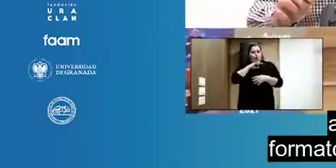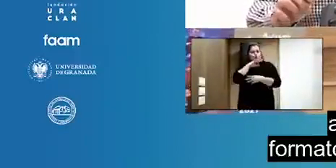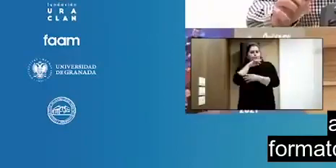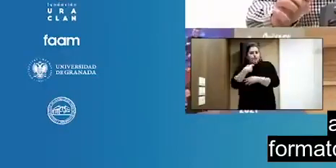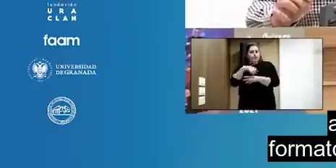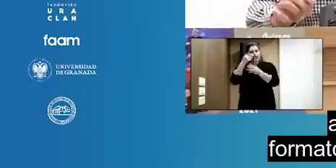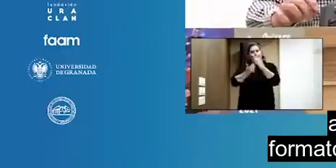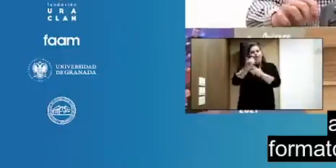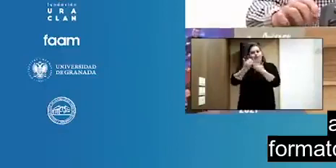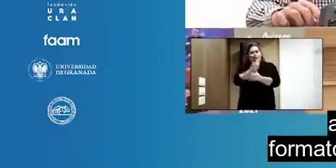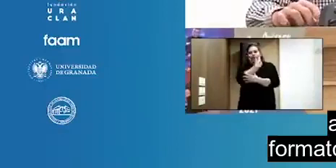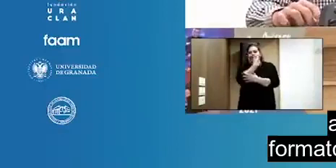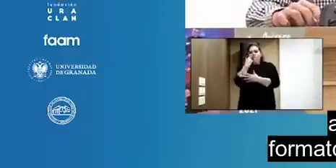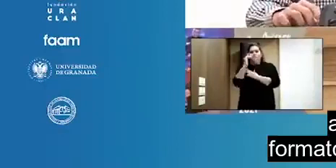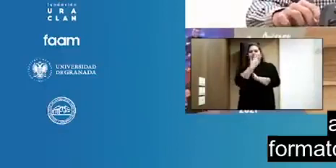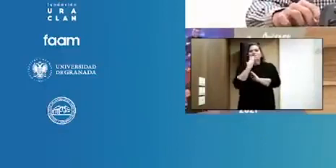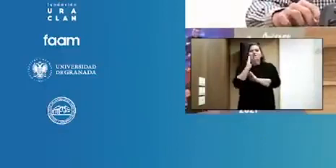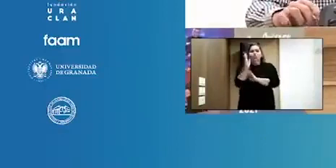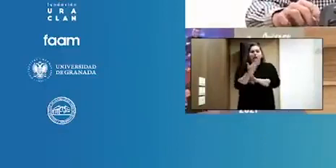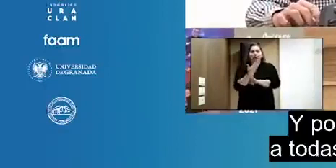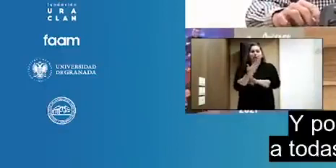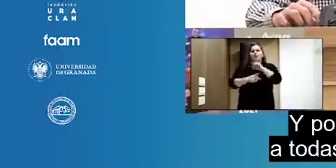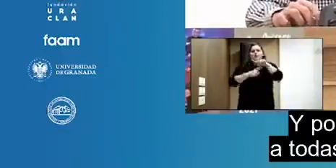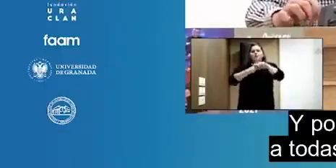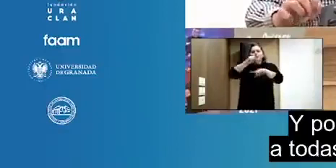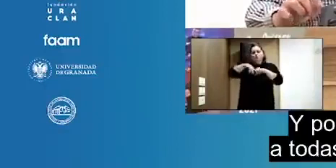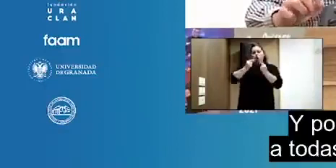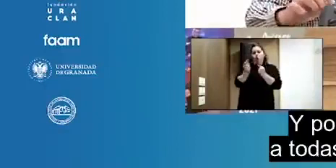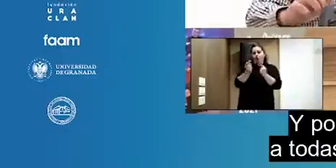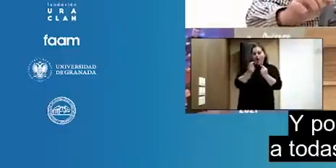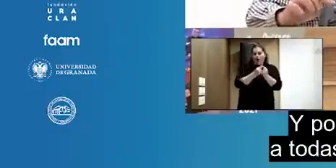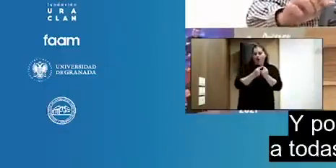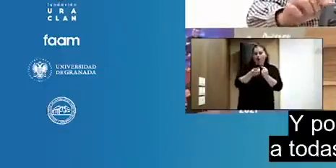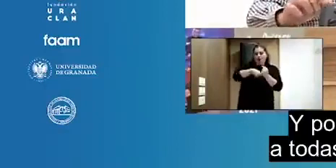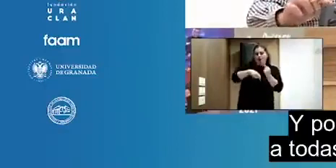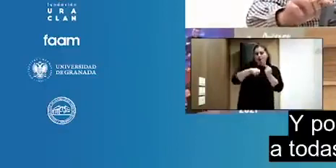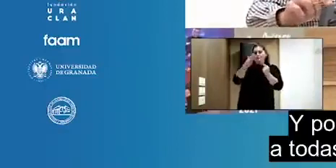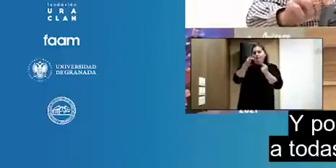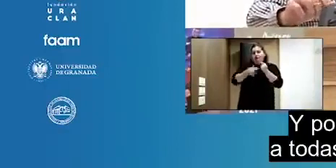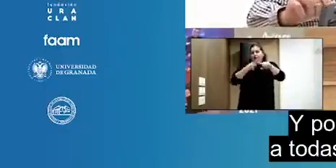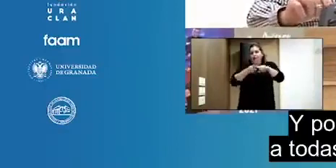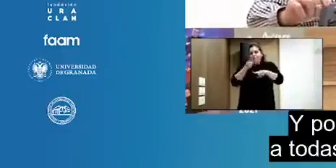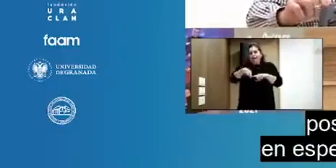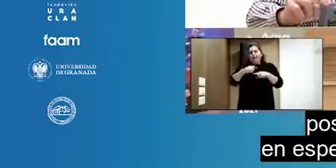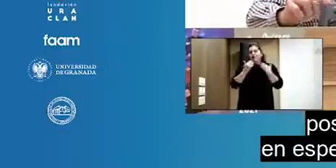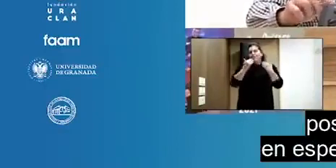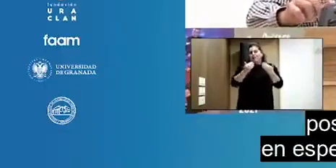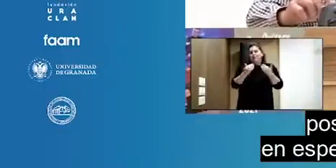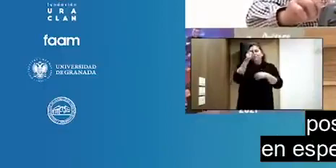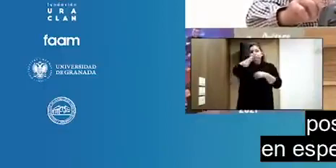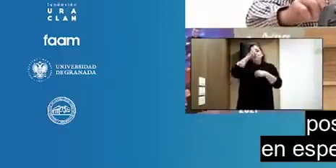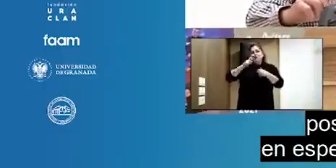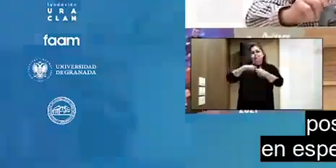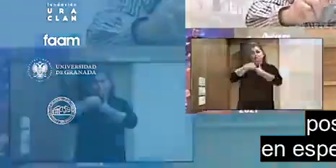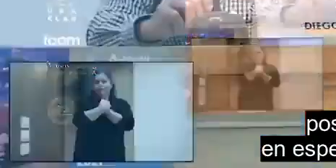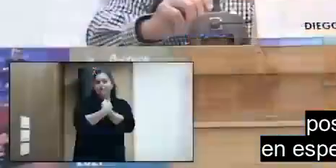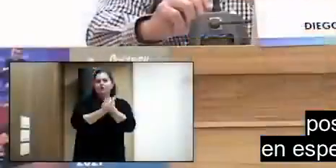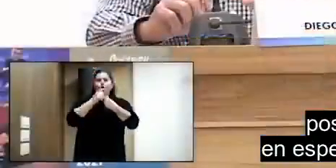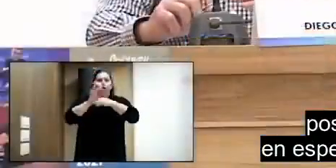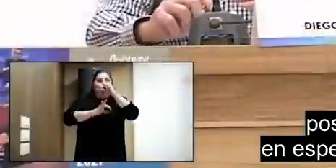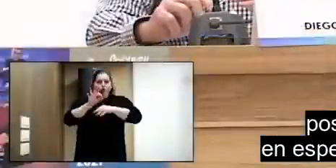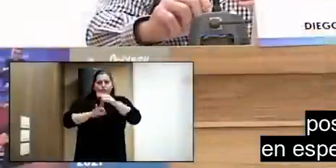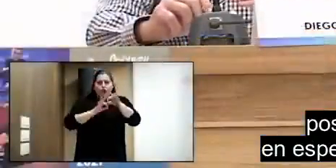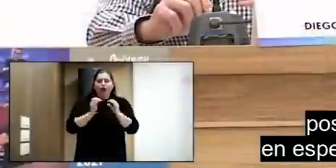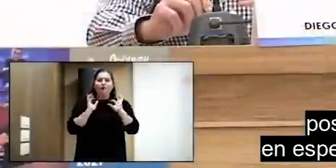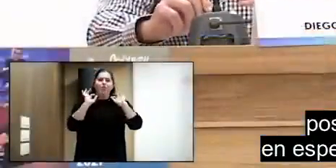formato presencial y en formato online. Y, por supuesto, mi agradecimiento a todas las personas que lo han hecho posible a nivel de organización,